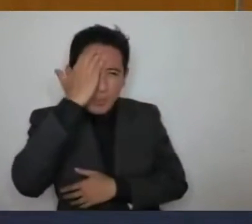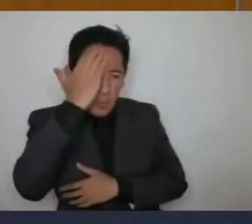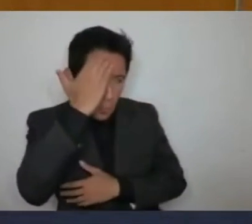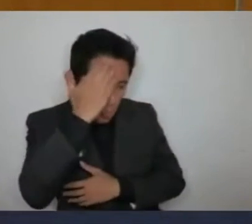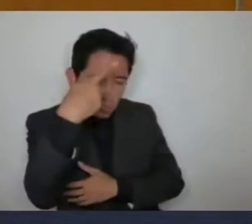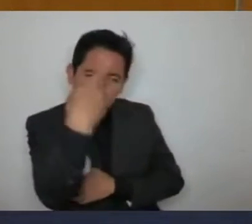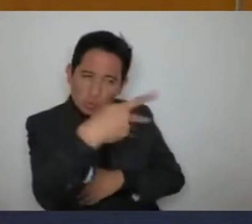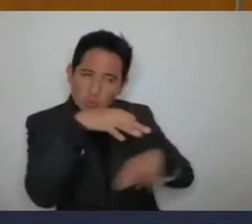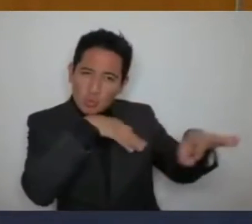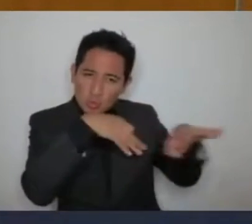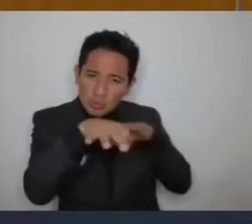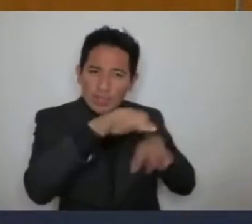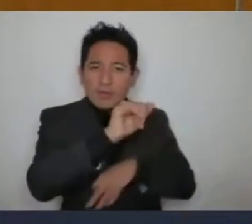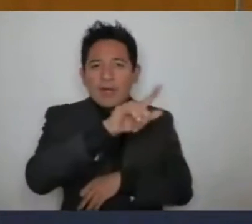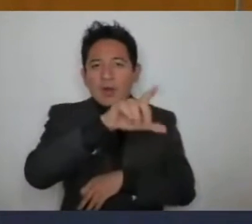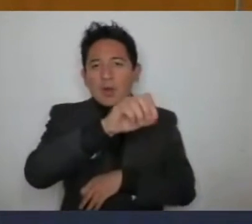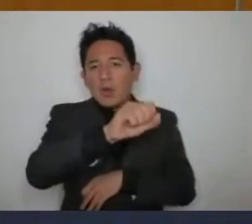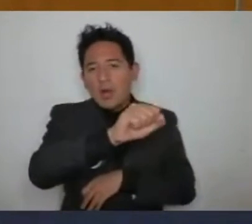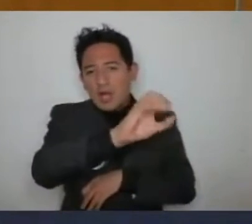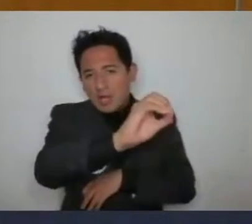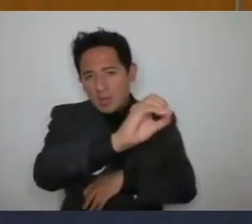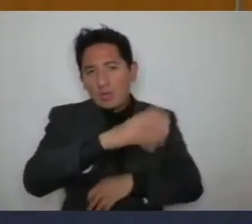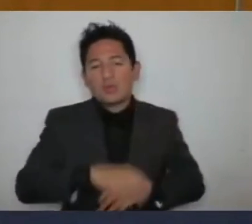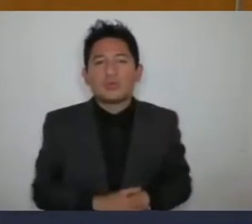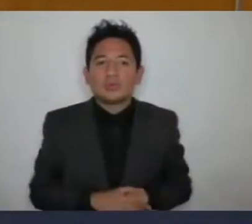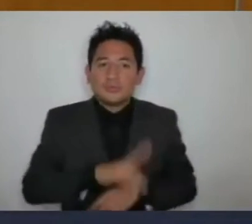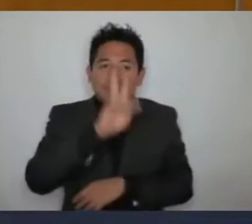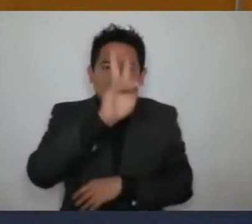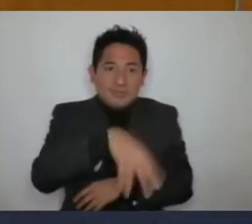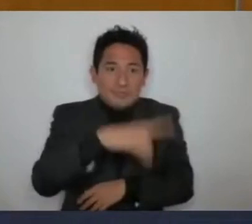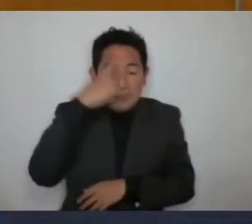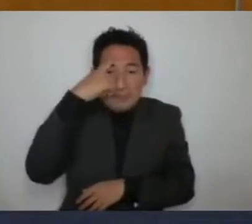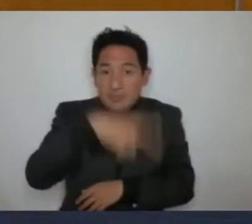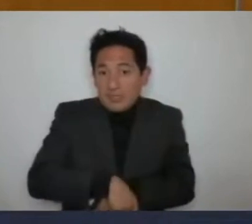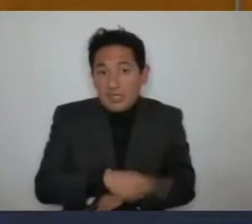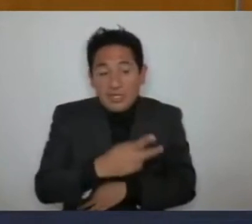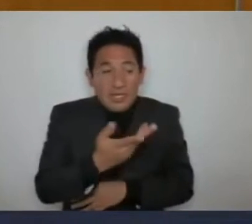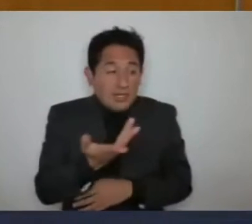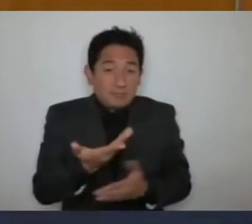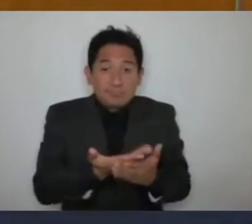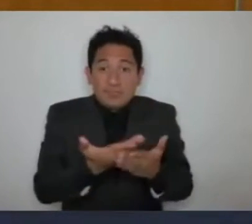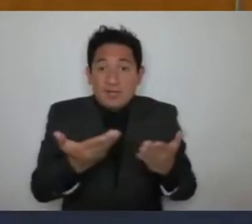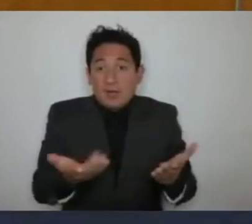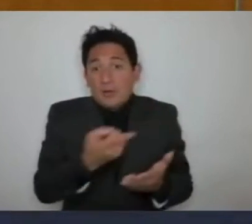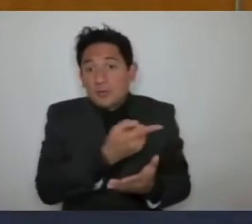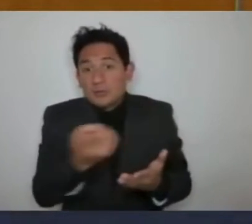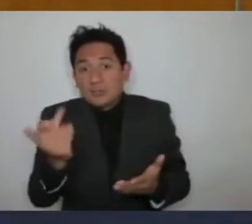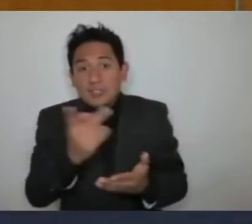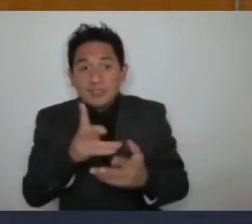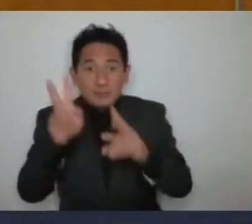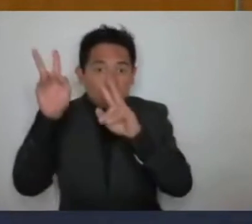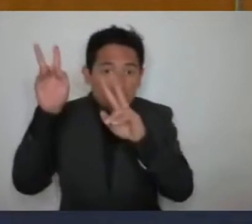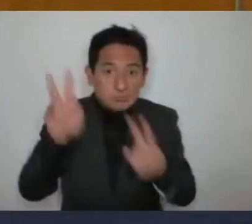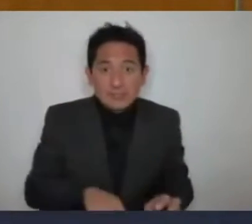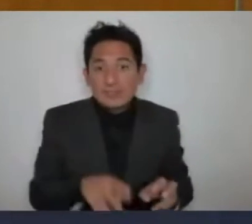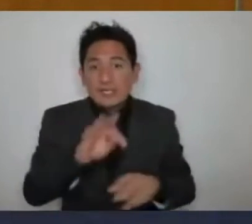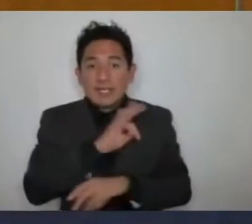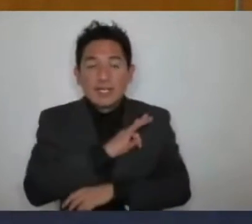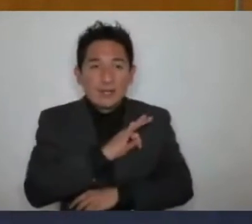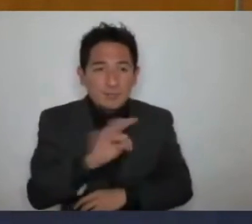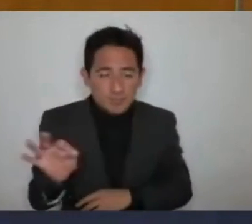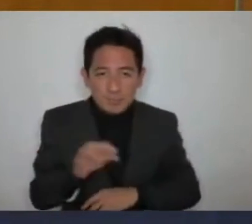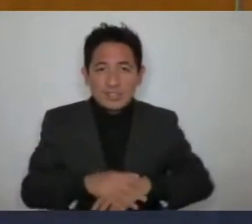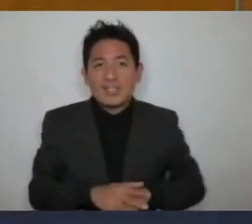todo este trabajo y pues aquí está para para que ustedes puedan utilizarlo Y por supuesto regresarnos